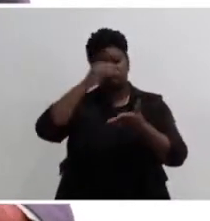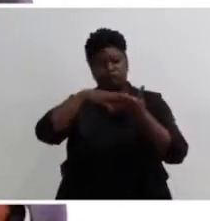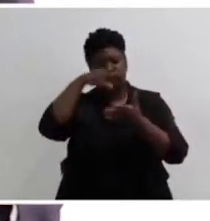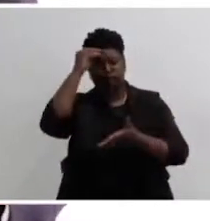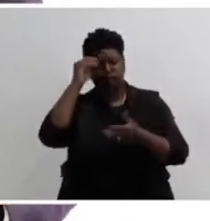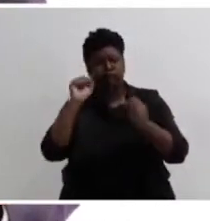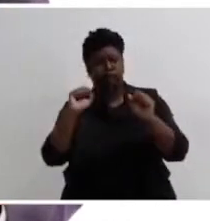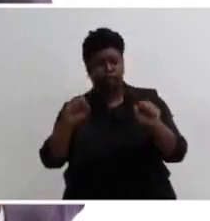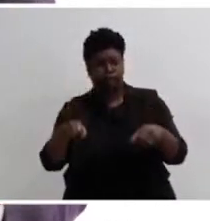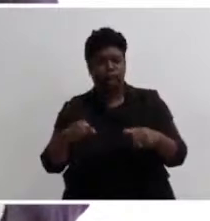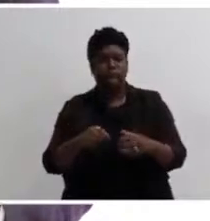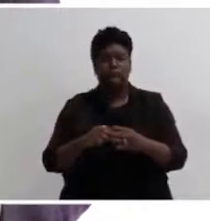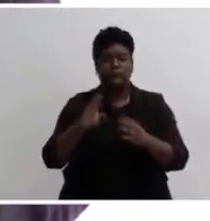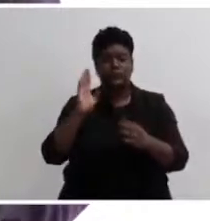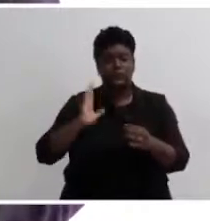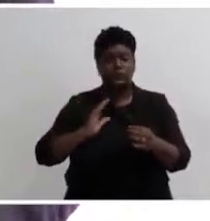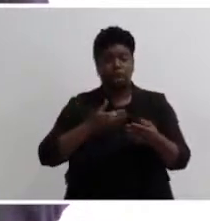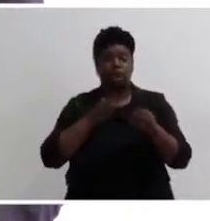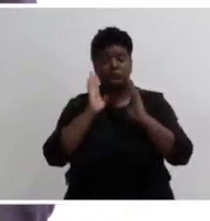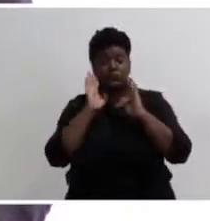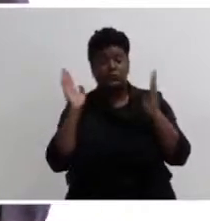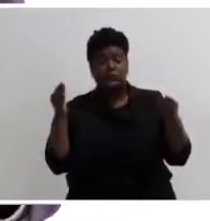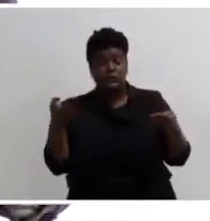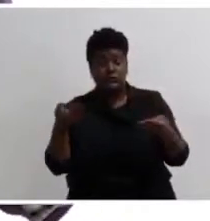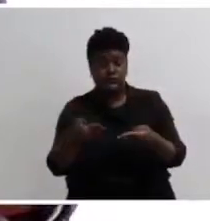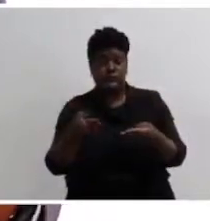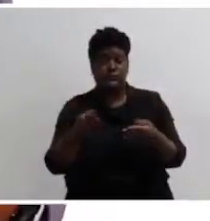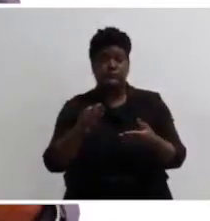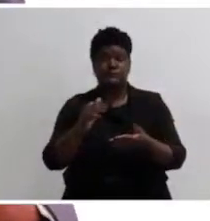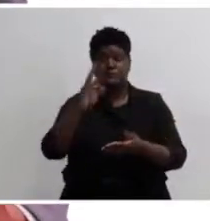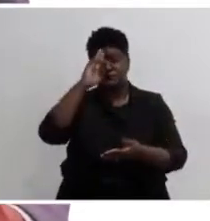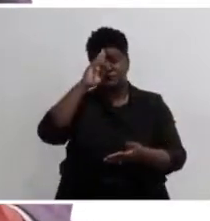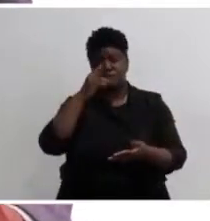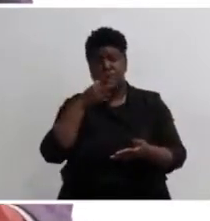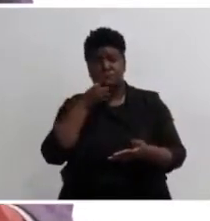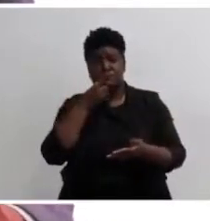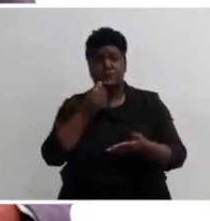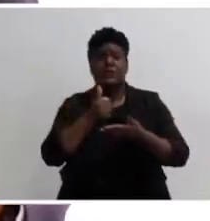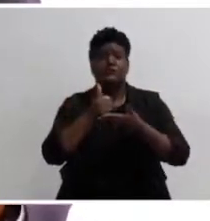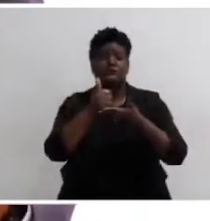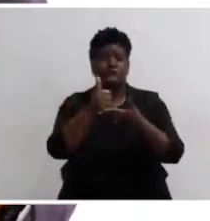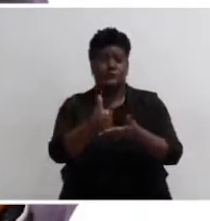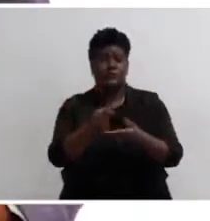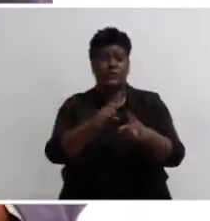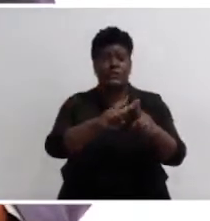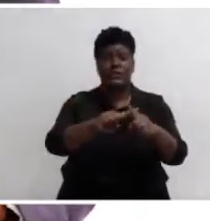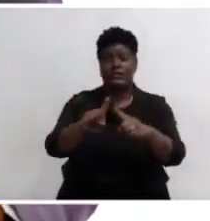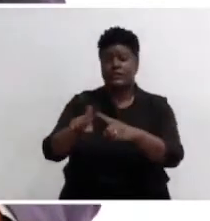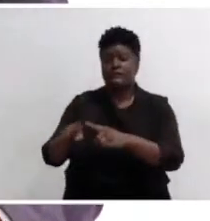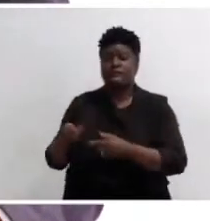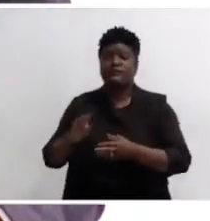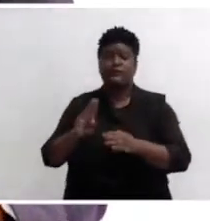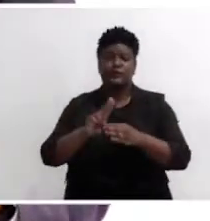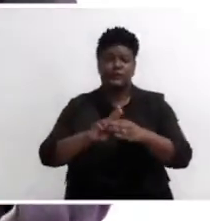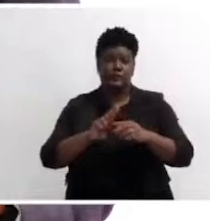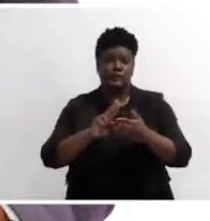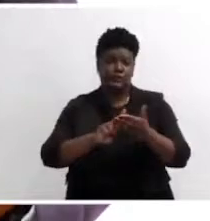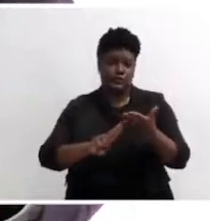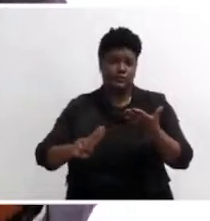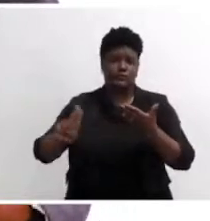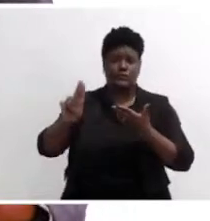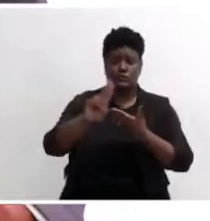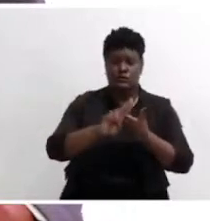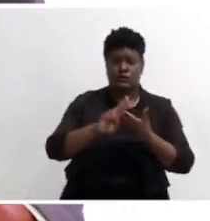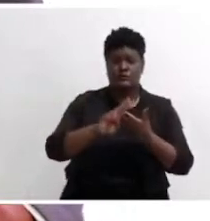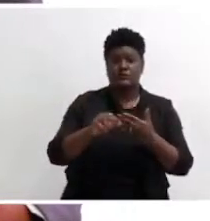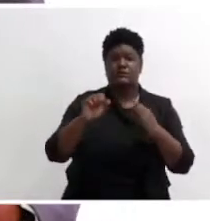vinculación, nuestro objetivo es ayudar a la República Dominicana a través de las diferentes universidades en desarrollar ese talento que